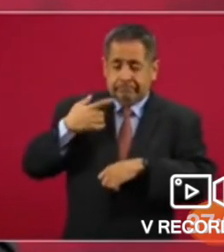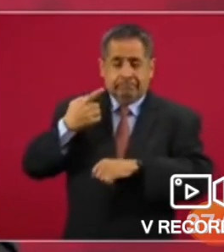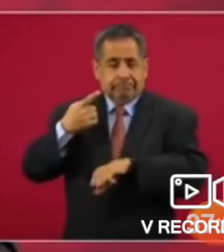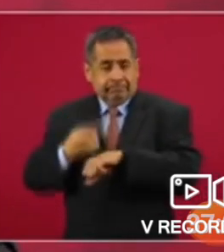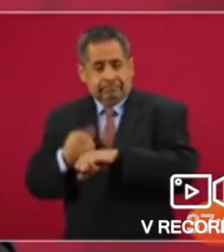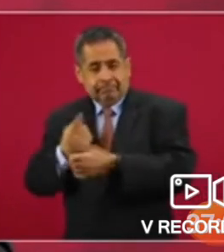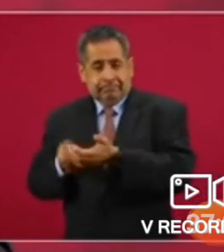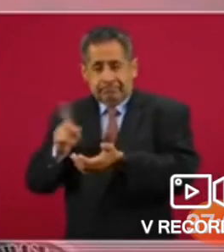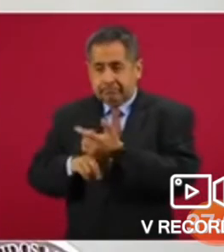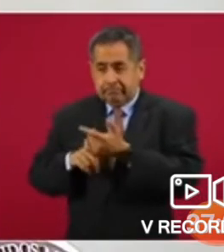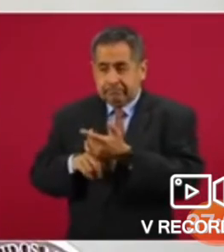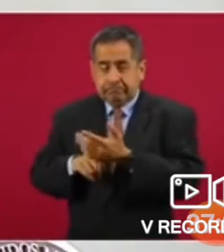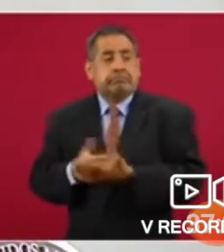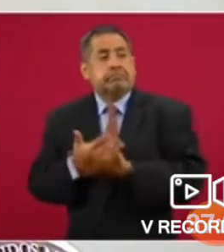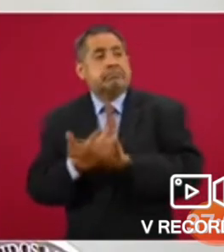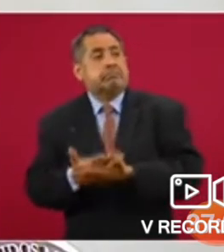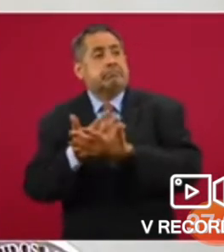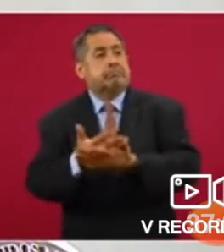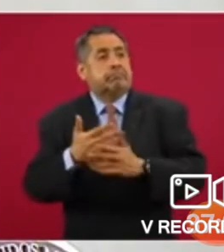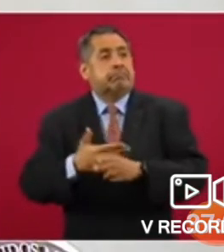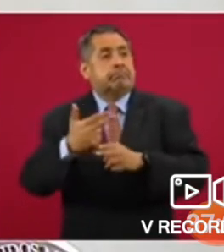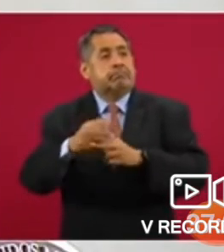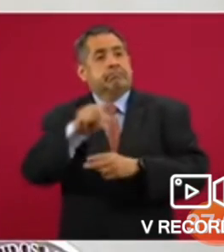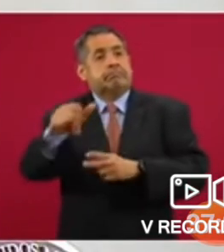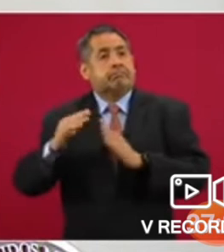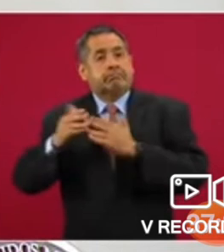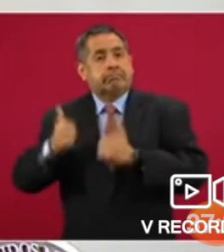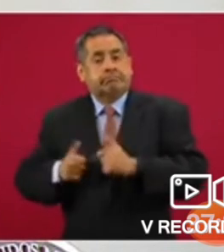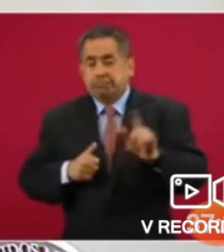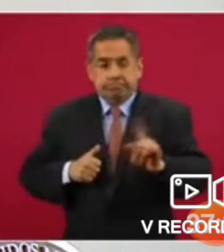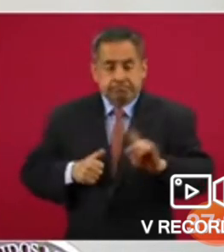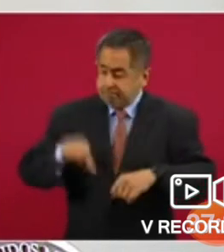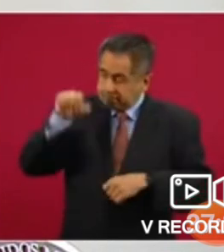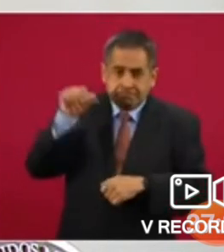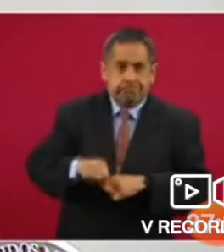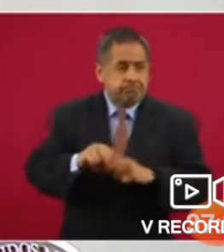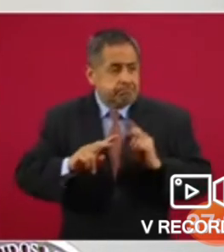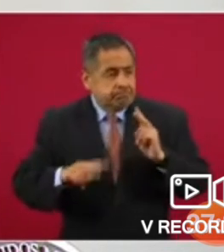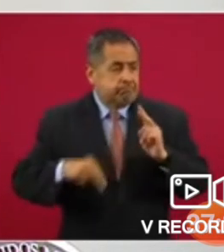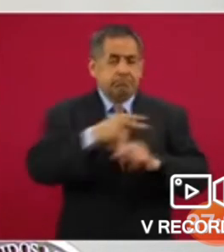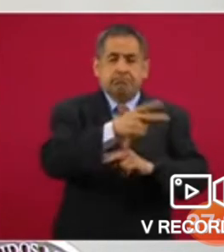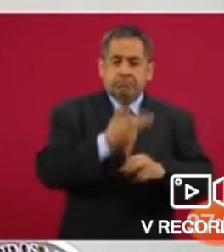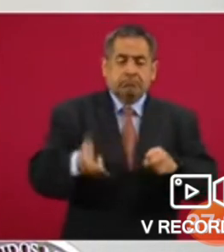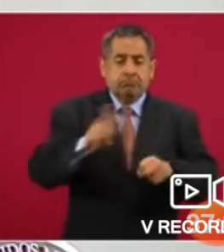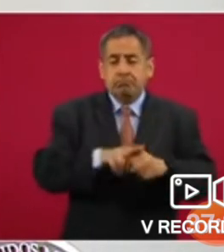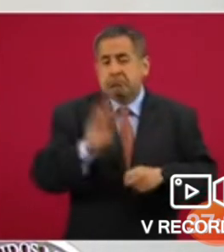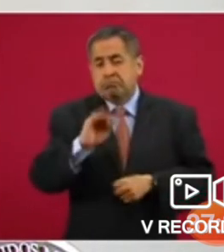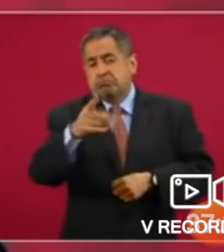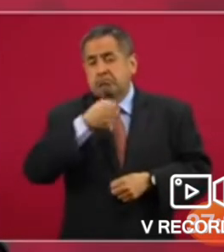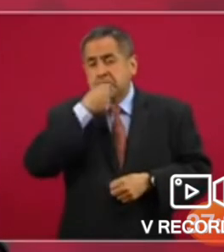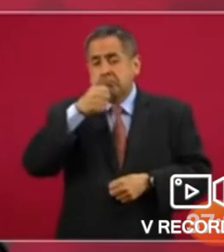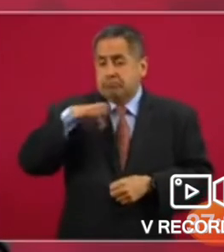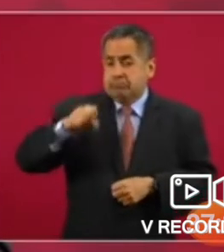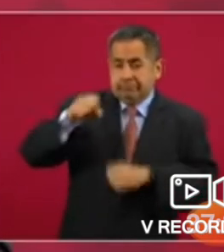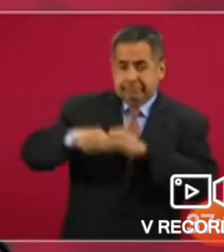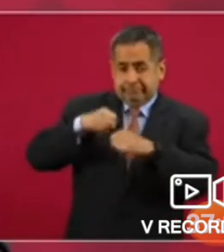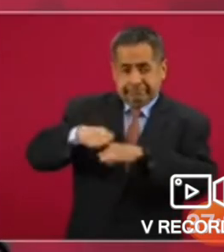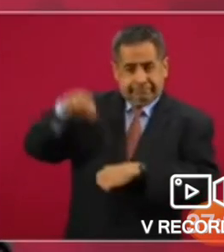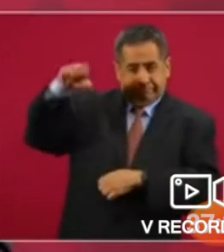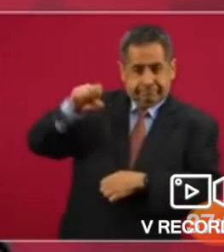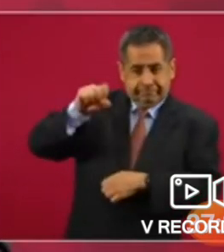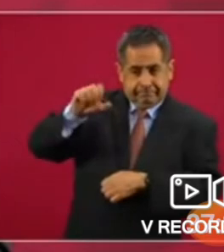crónicas, no se espere. Por favor, vaya al hospital lo más pronto posible. Si usted tiene más de 60 años de edad,